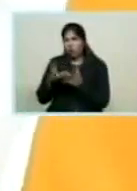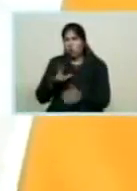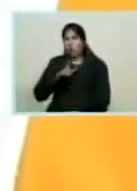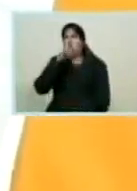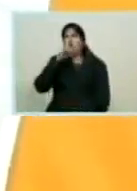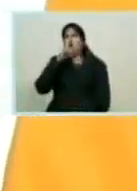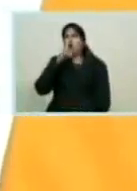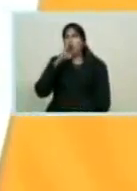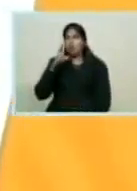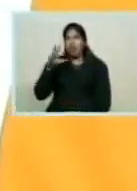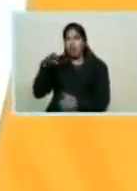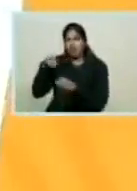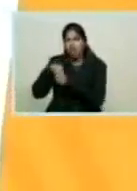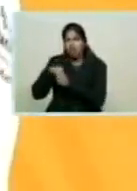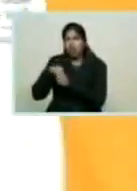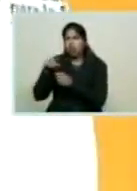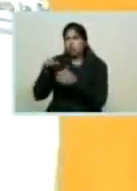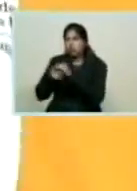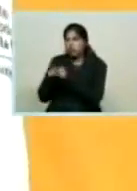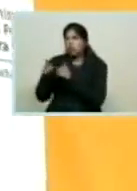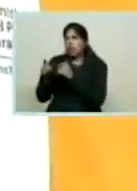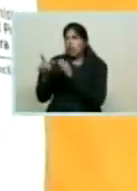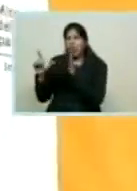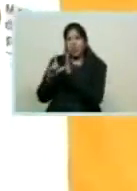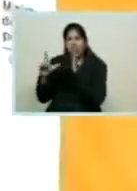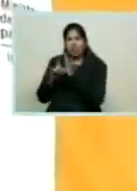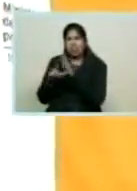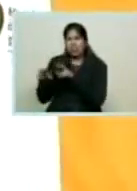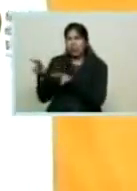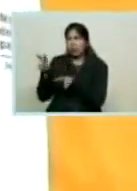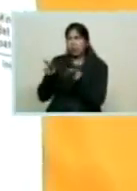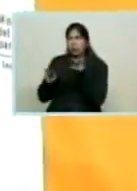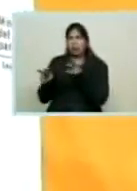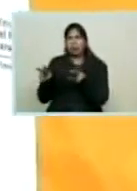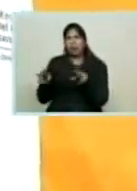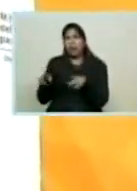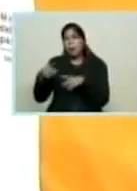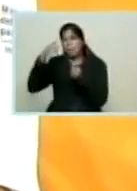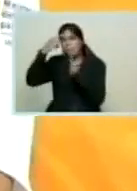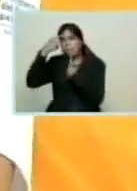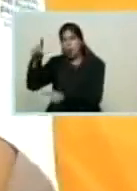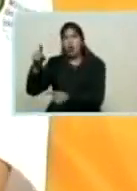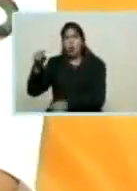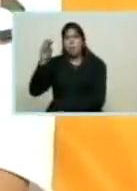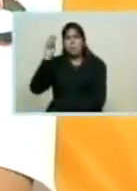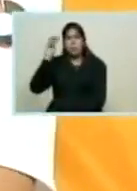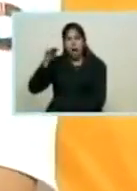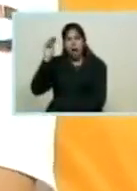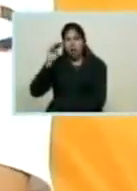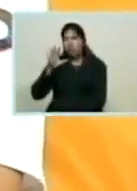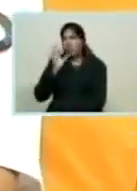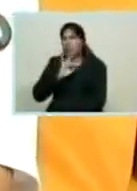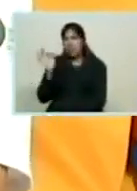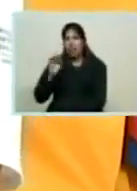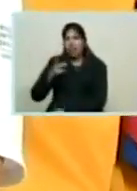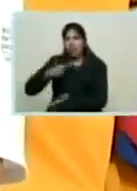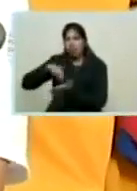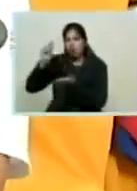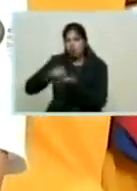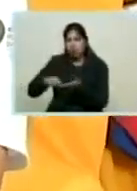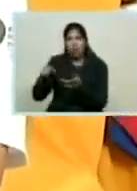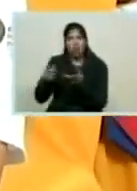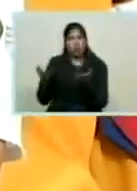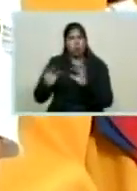escuelas, los maestros y maestras abandonados, sin contrato colectivo,